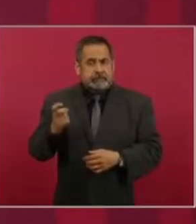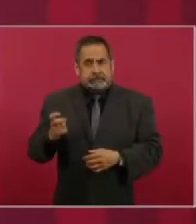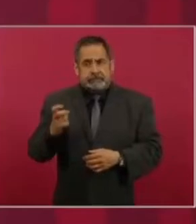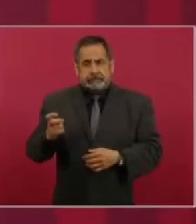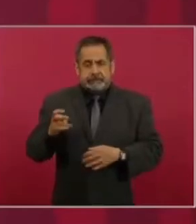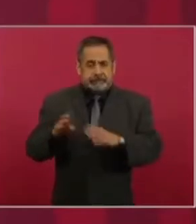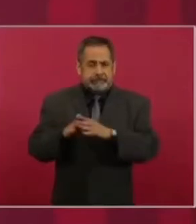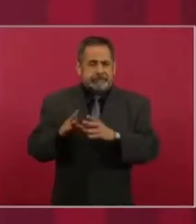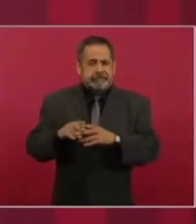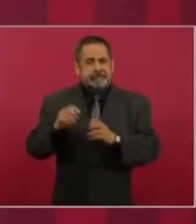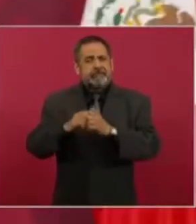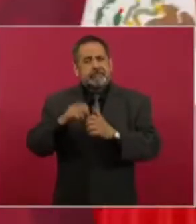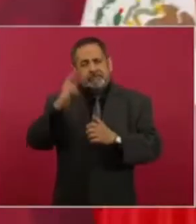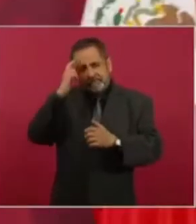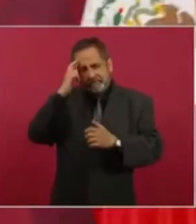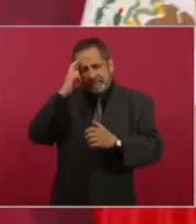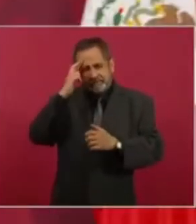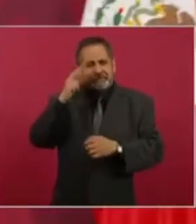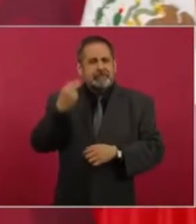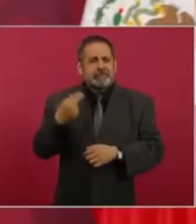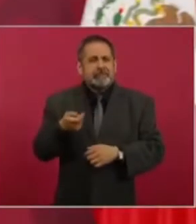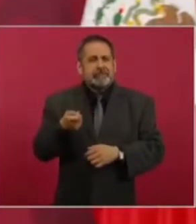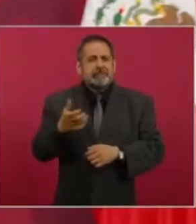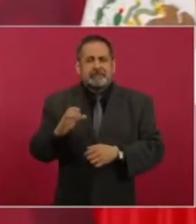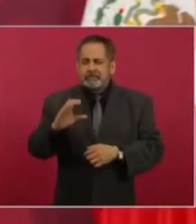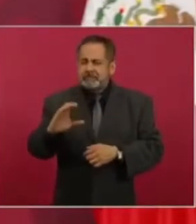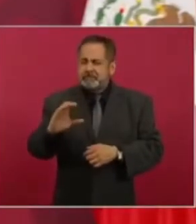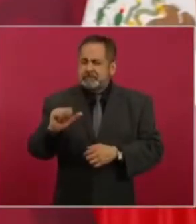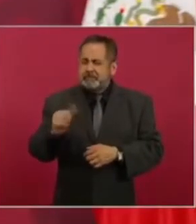las canoas, cayucos.